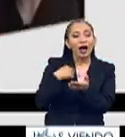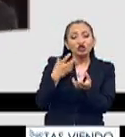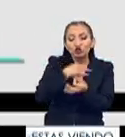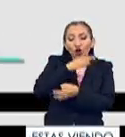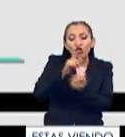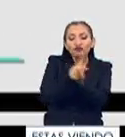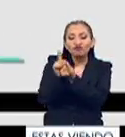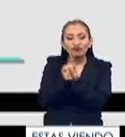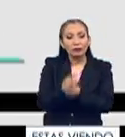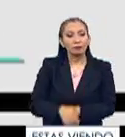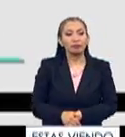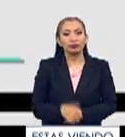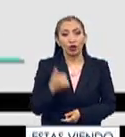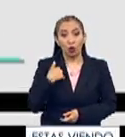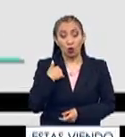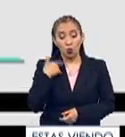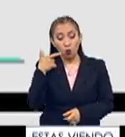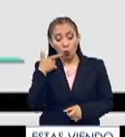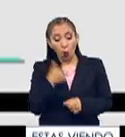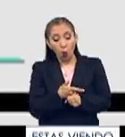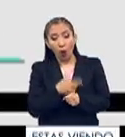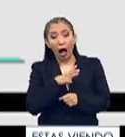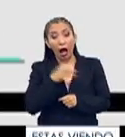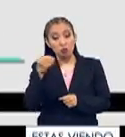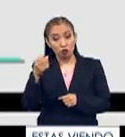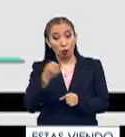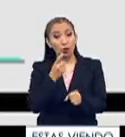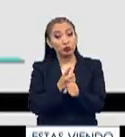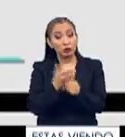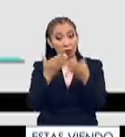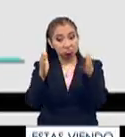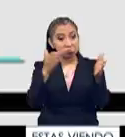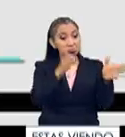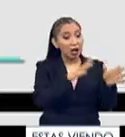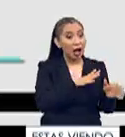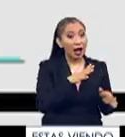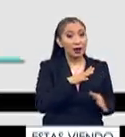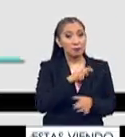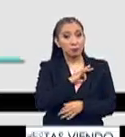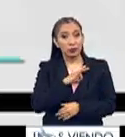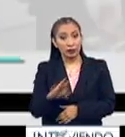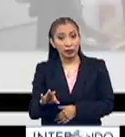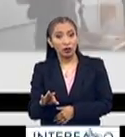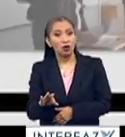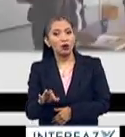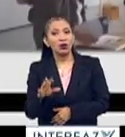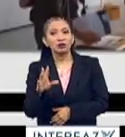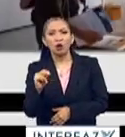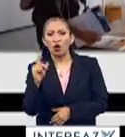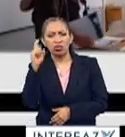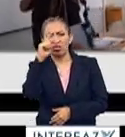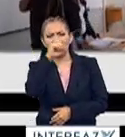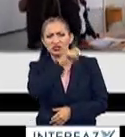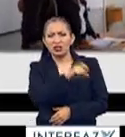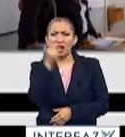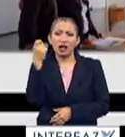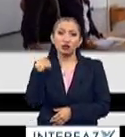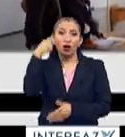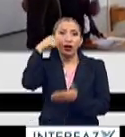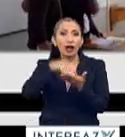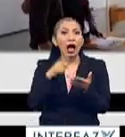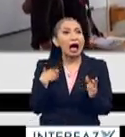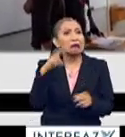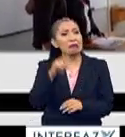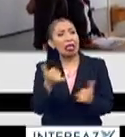entre todos. Me doy cuenta de que hay muchas oportunidades, que no es tan difícil como uno lo